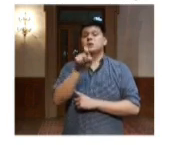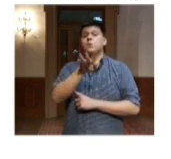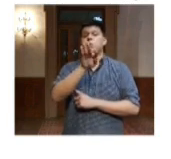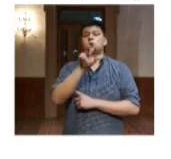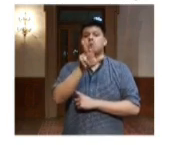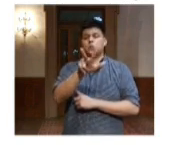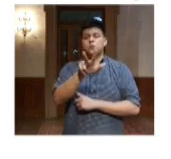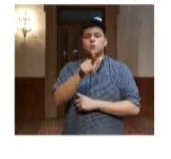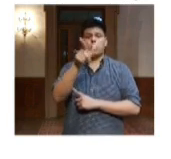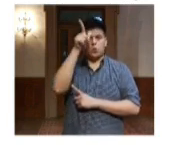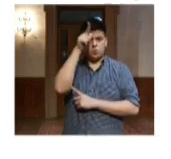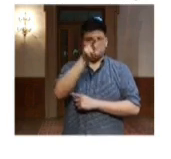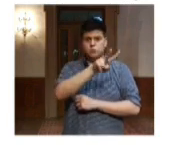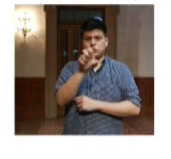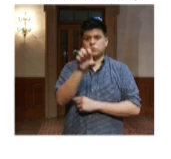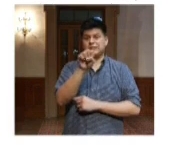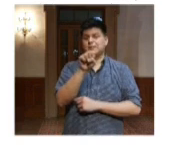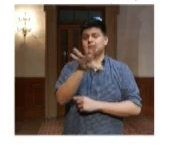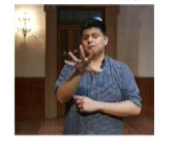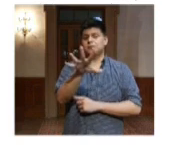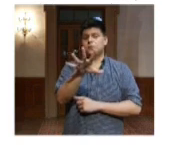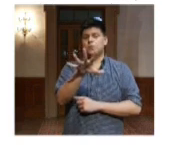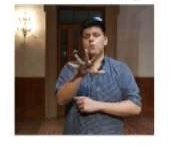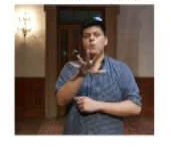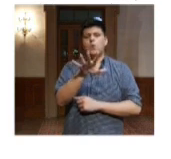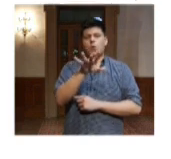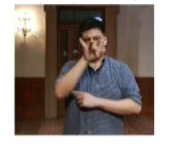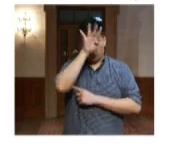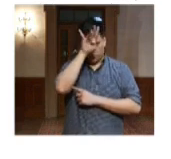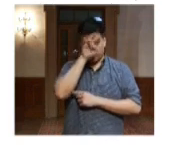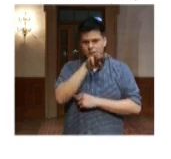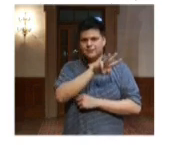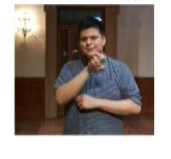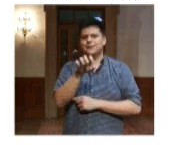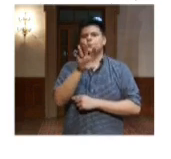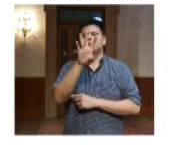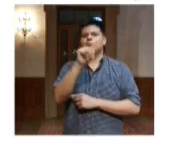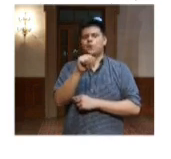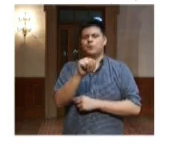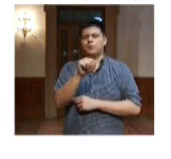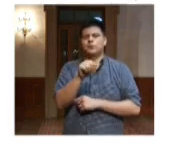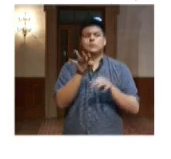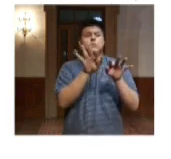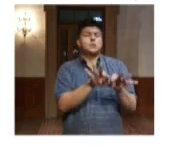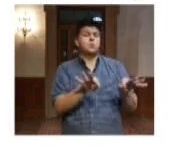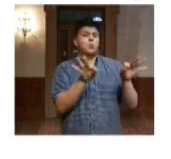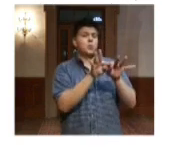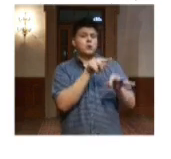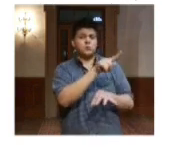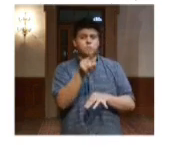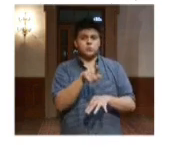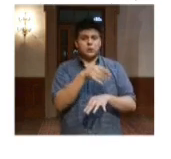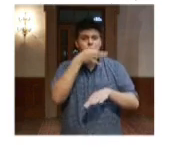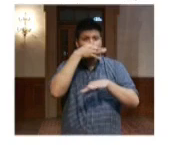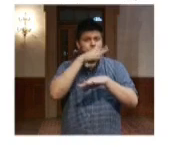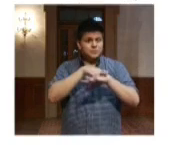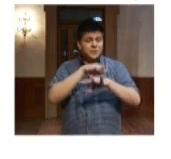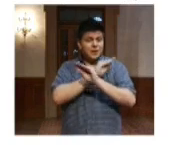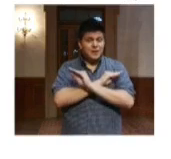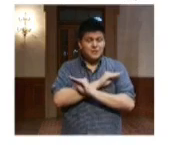Guadalupe 265 y Monterrey con 309. Es muy importante hacer la